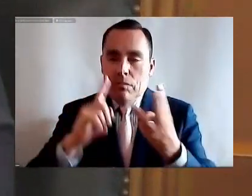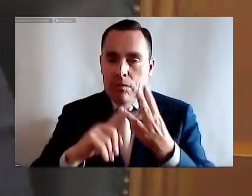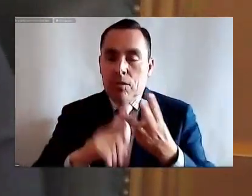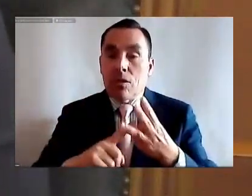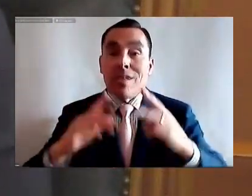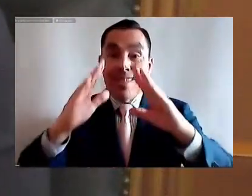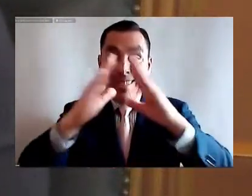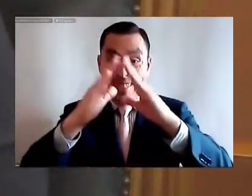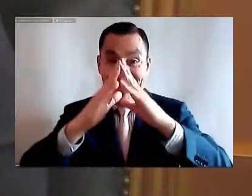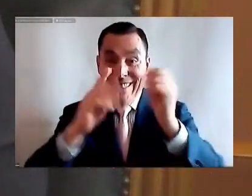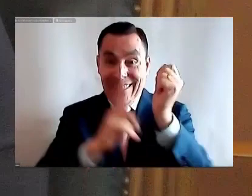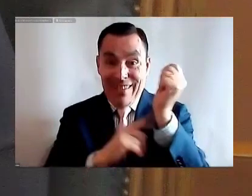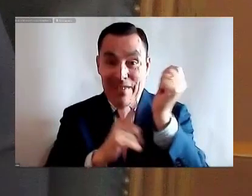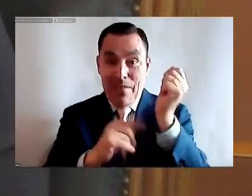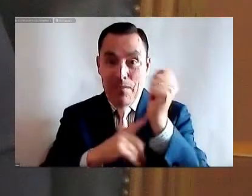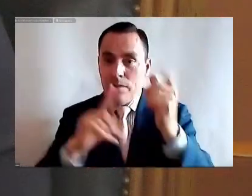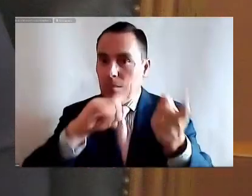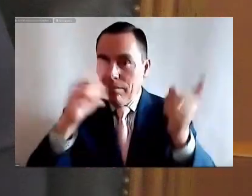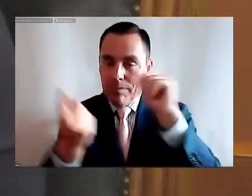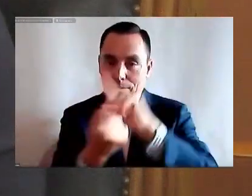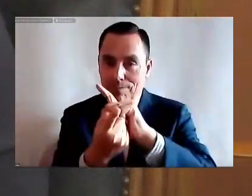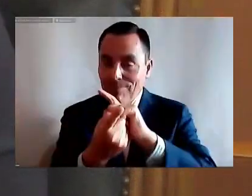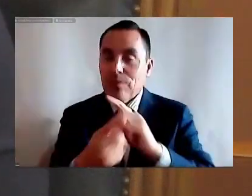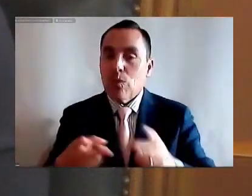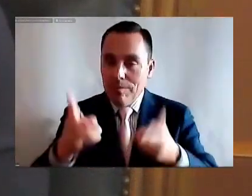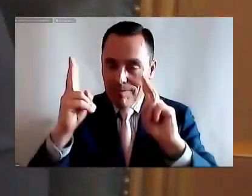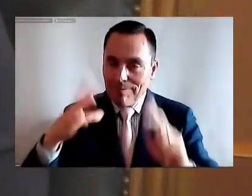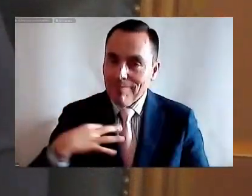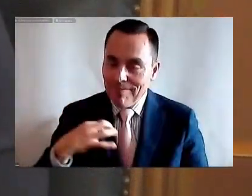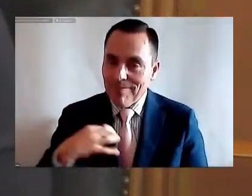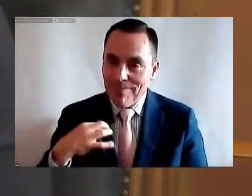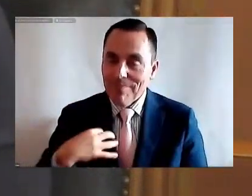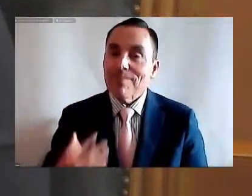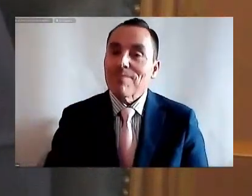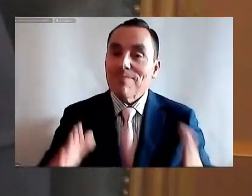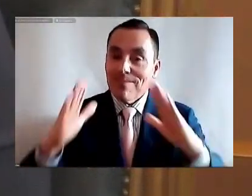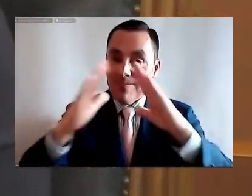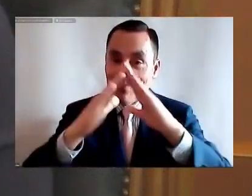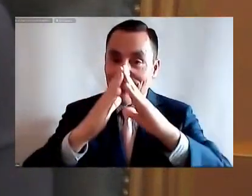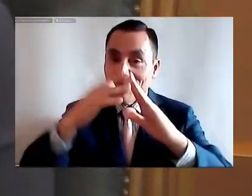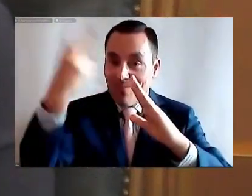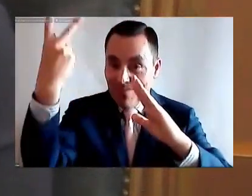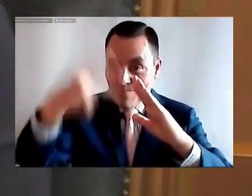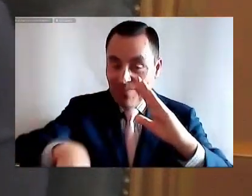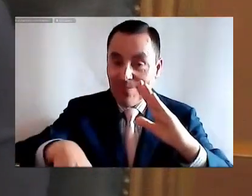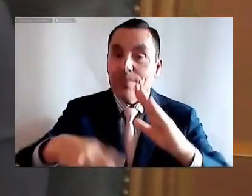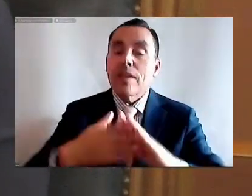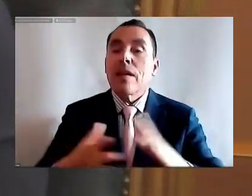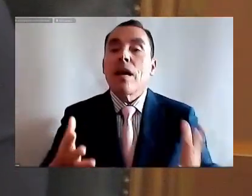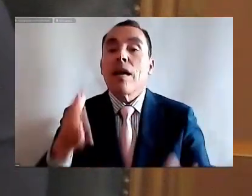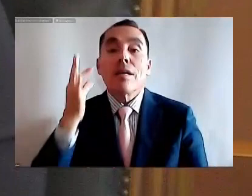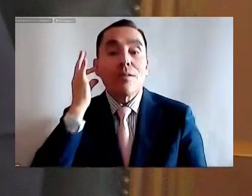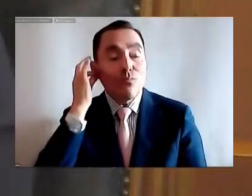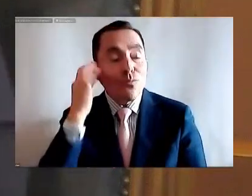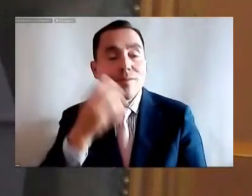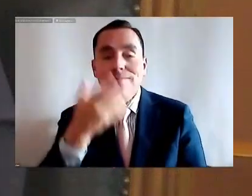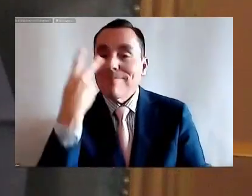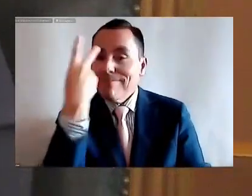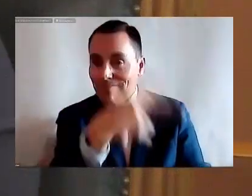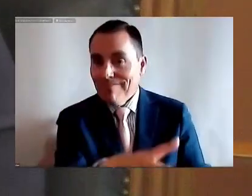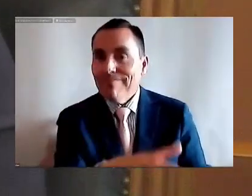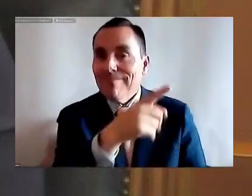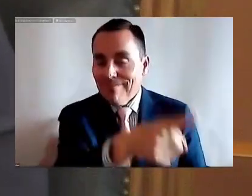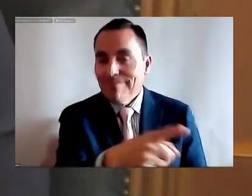importante reforma del derecho civil, creo yo. La adjudicación preferente de la vivienda de residencia